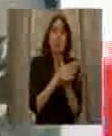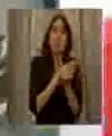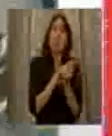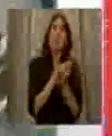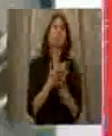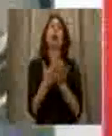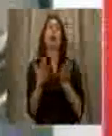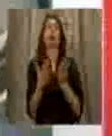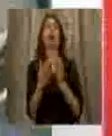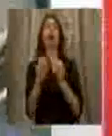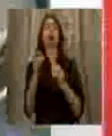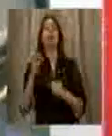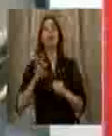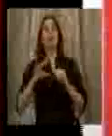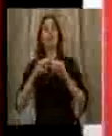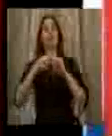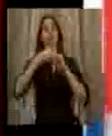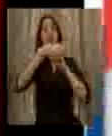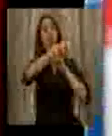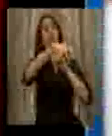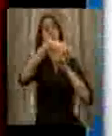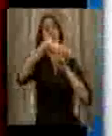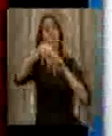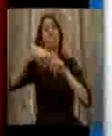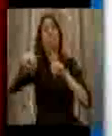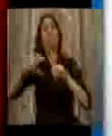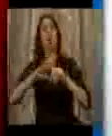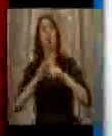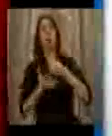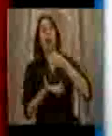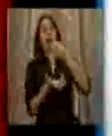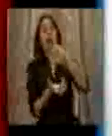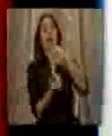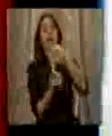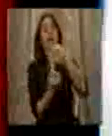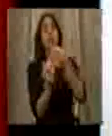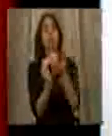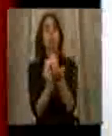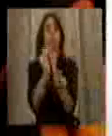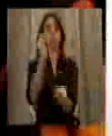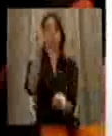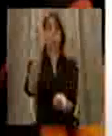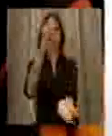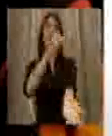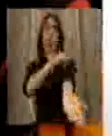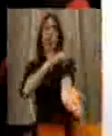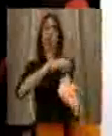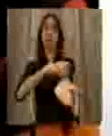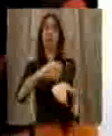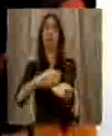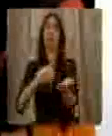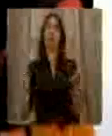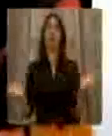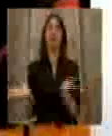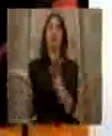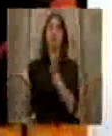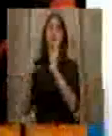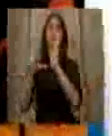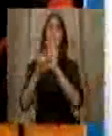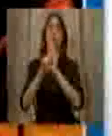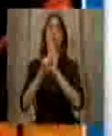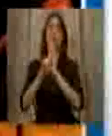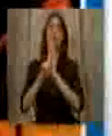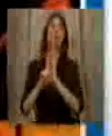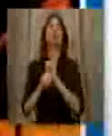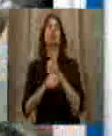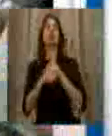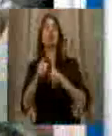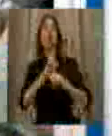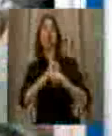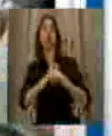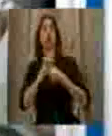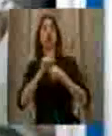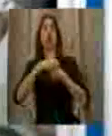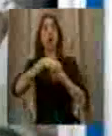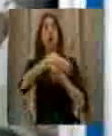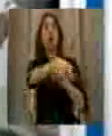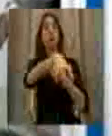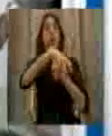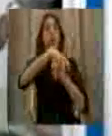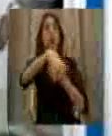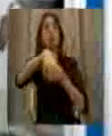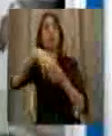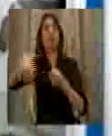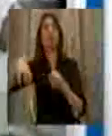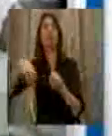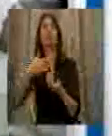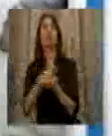Hemos aumentado de forma significativa los recursos para las regiones. Estamos impulsando leyes que fomenten la descentralización y un plan